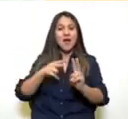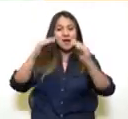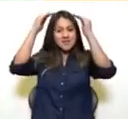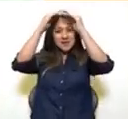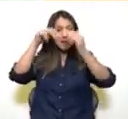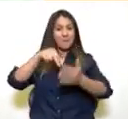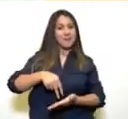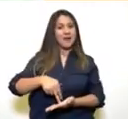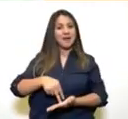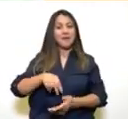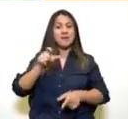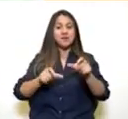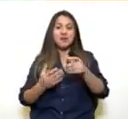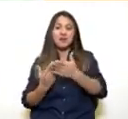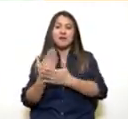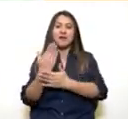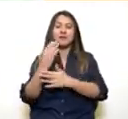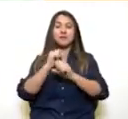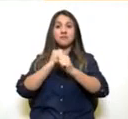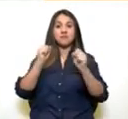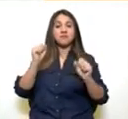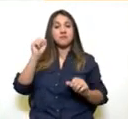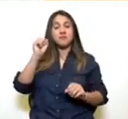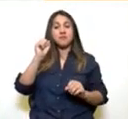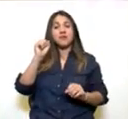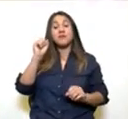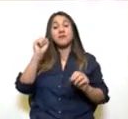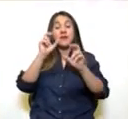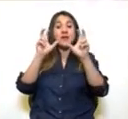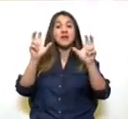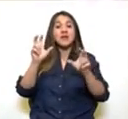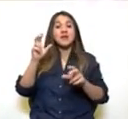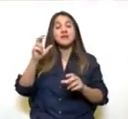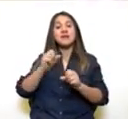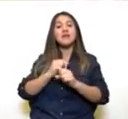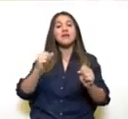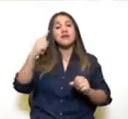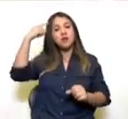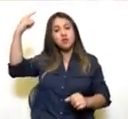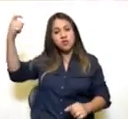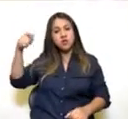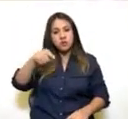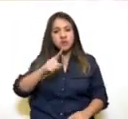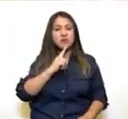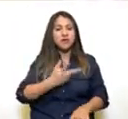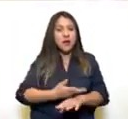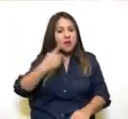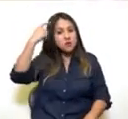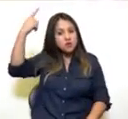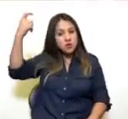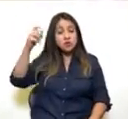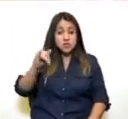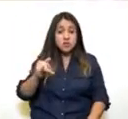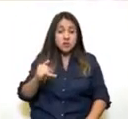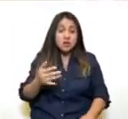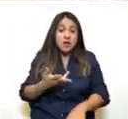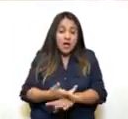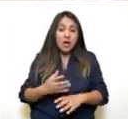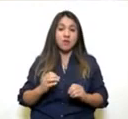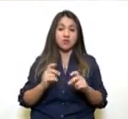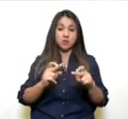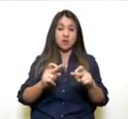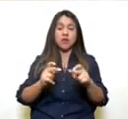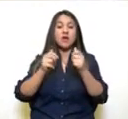gente que se levantan las mañanas con un sueño y usted ha tenido un sueño son oportunidades las